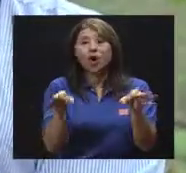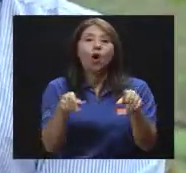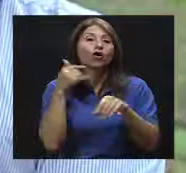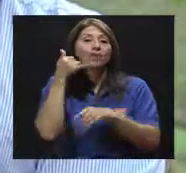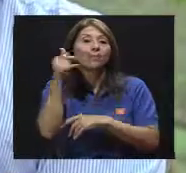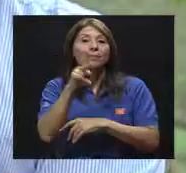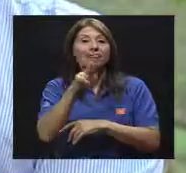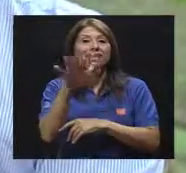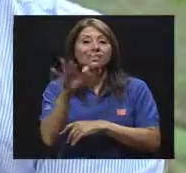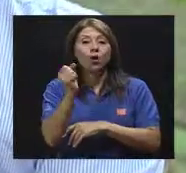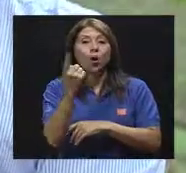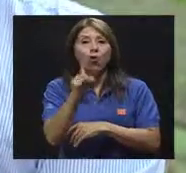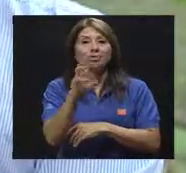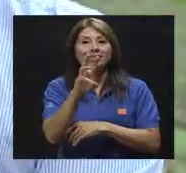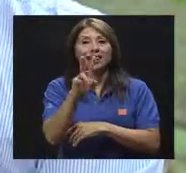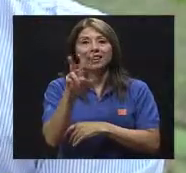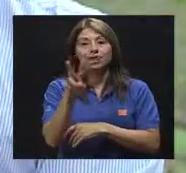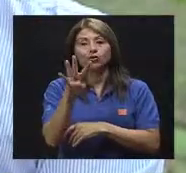al